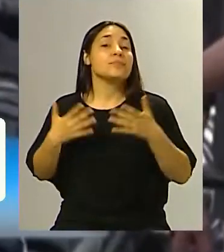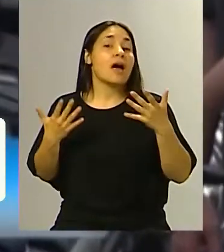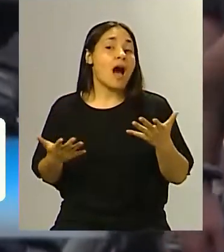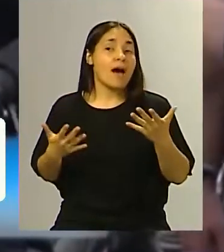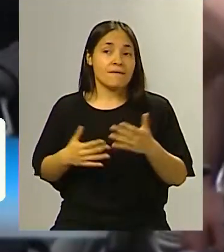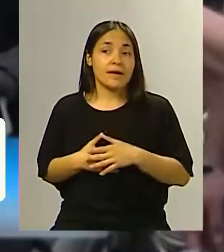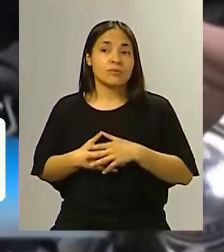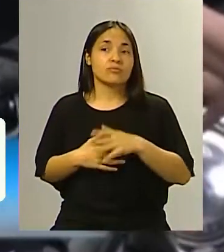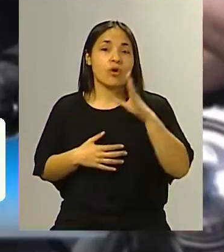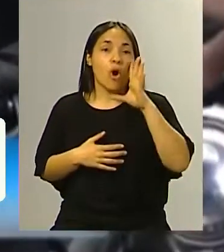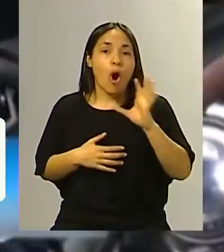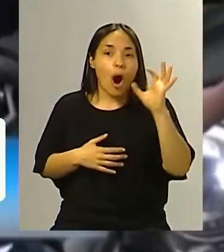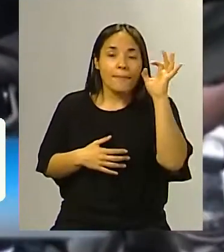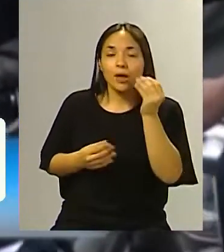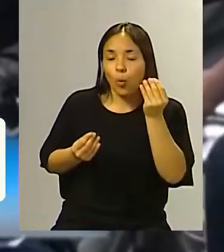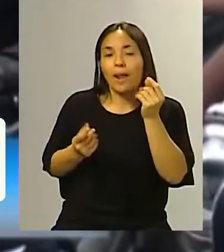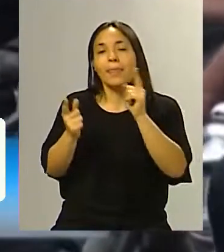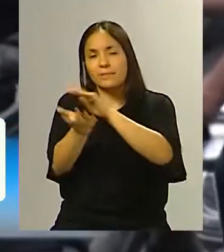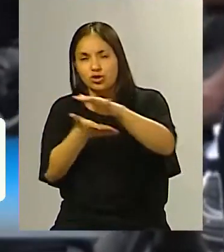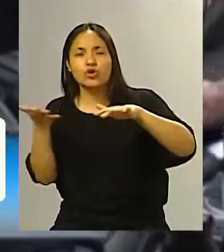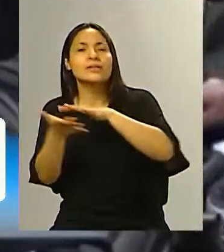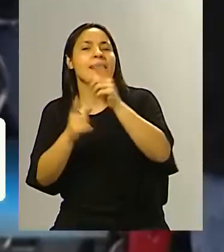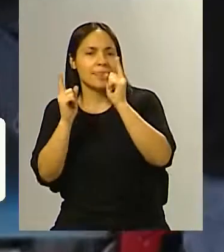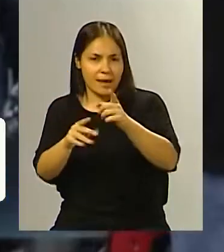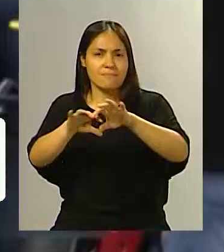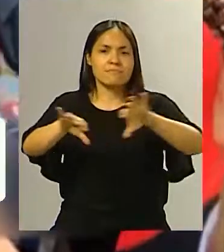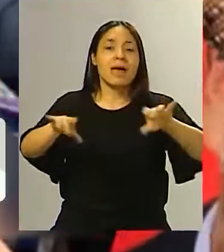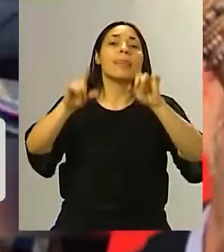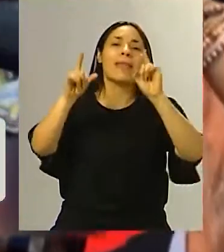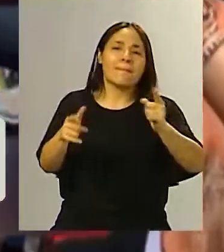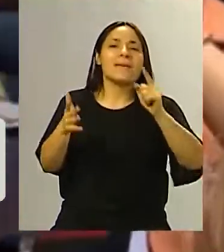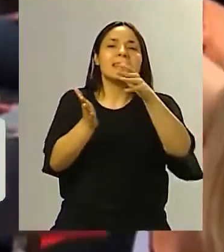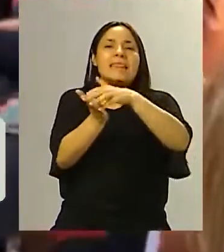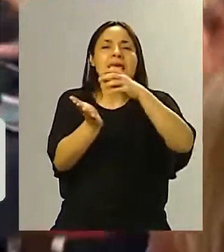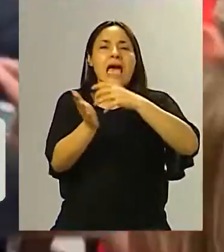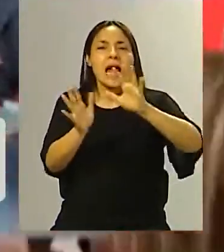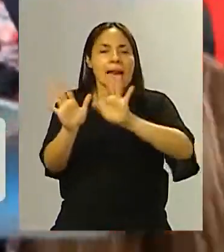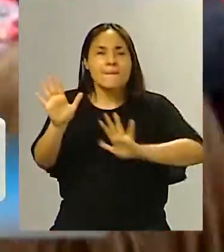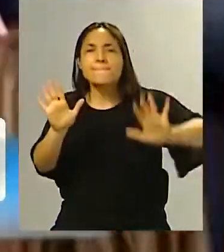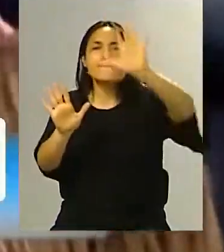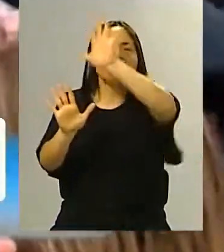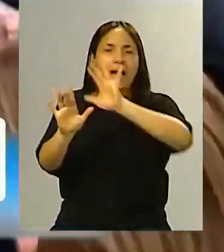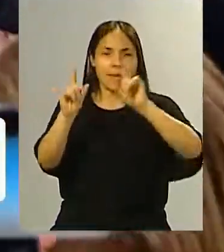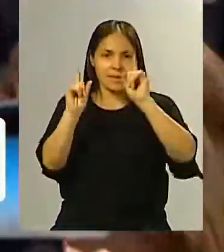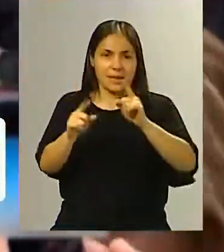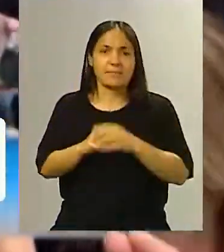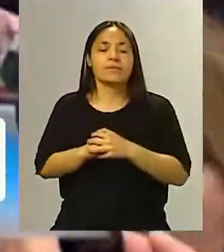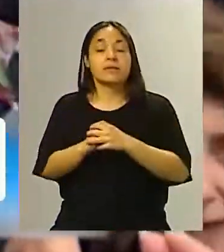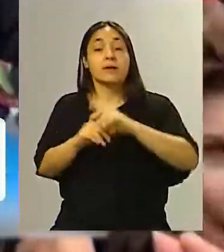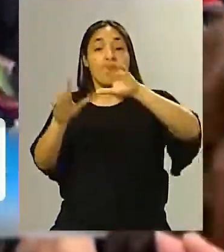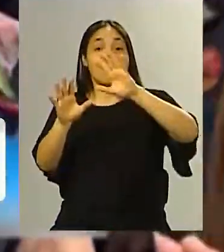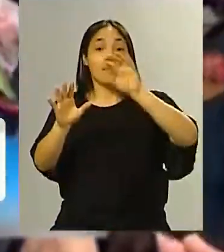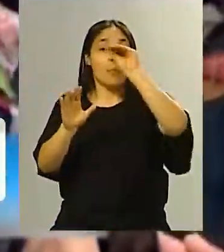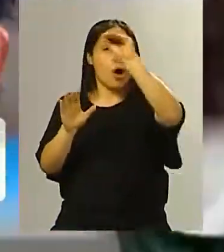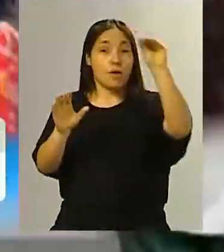cuán ideológica hay social también, hay una división geográfica, porque también los estados del nordeste fueron los que está